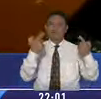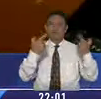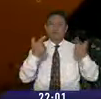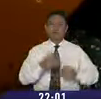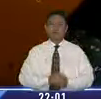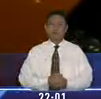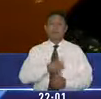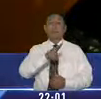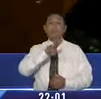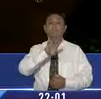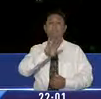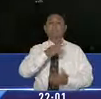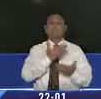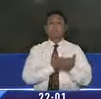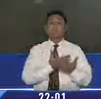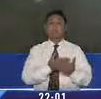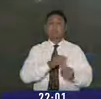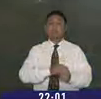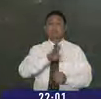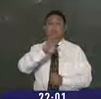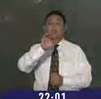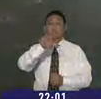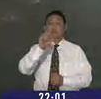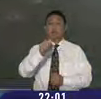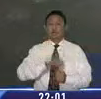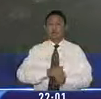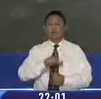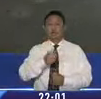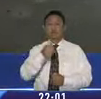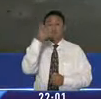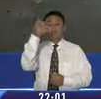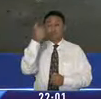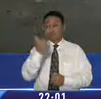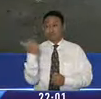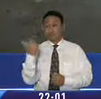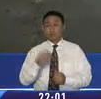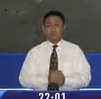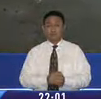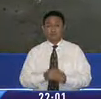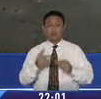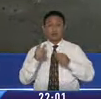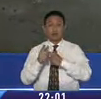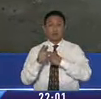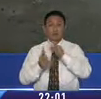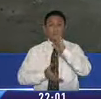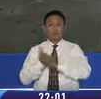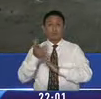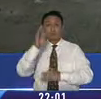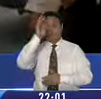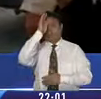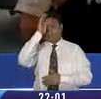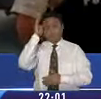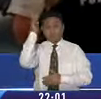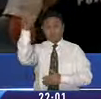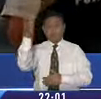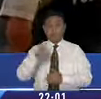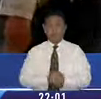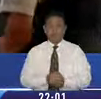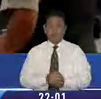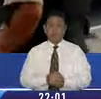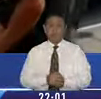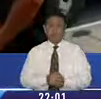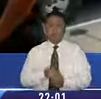otro docente, que también iba en el carro, fue trasladado de urgencia a una casa de salud. Sin embargo, se confirmó su deceso horas más